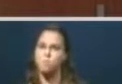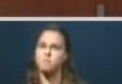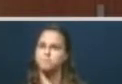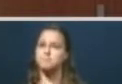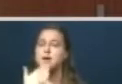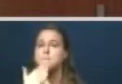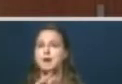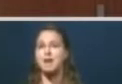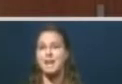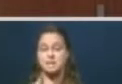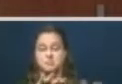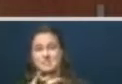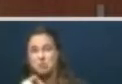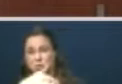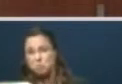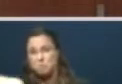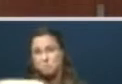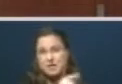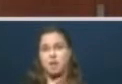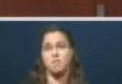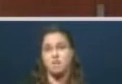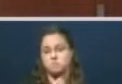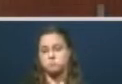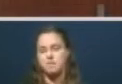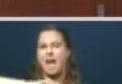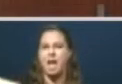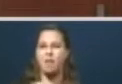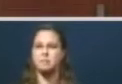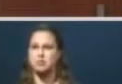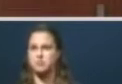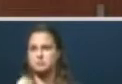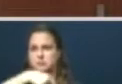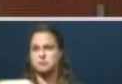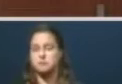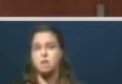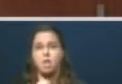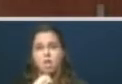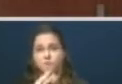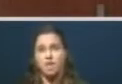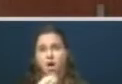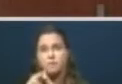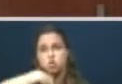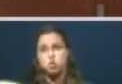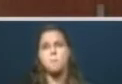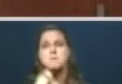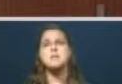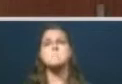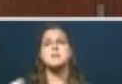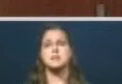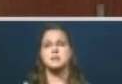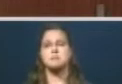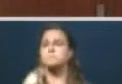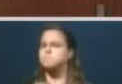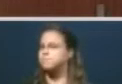relación con la reordenación de los servicios ferroviarios todos estos datos sirven para destacar que es